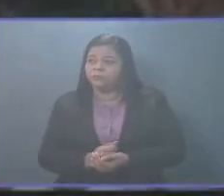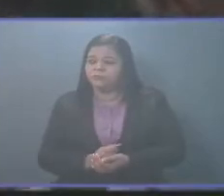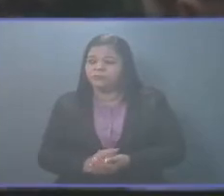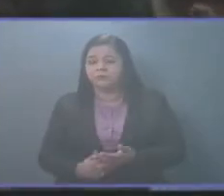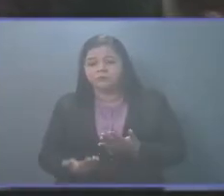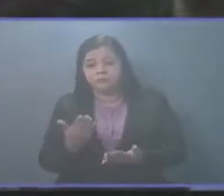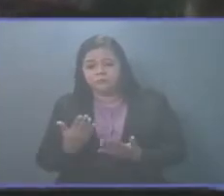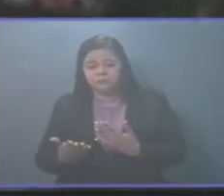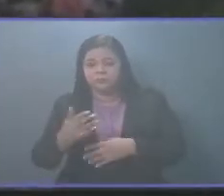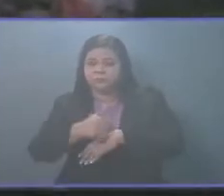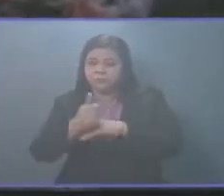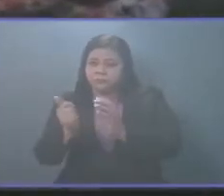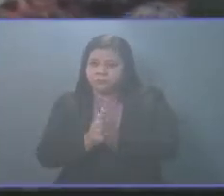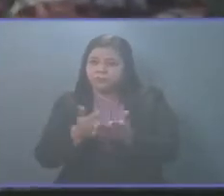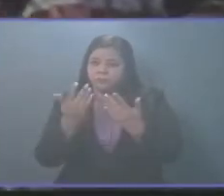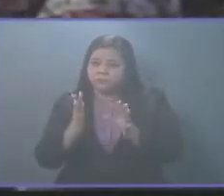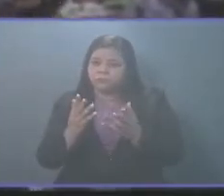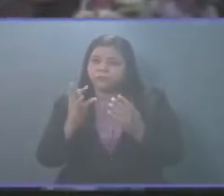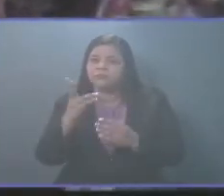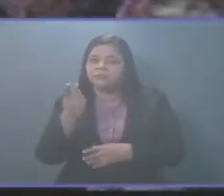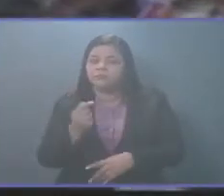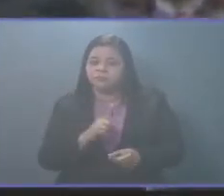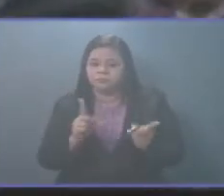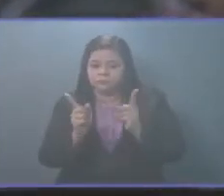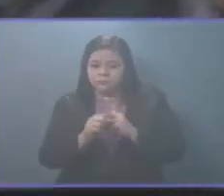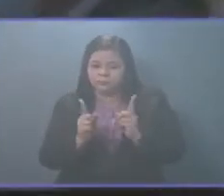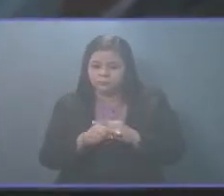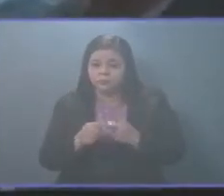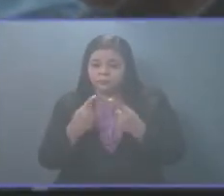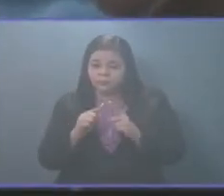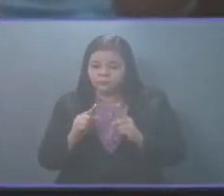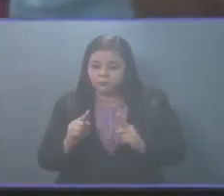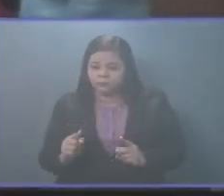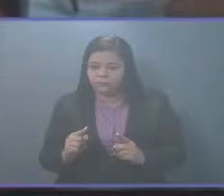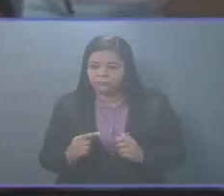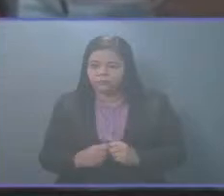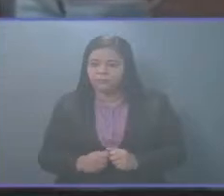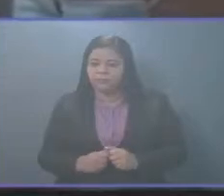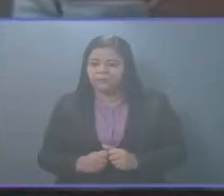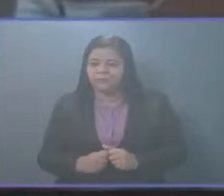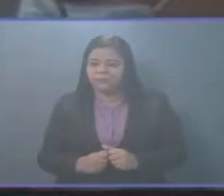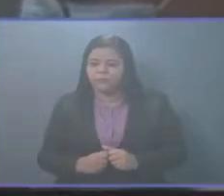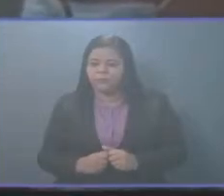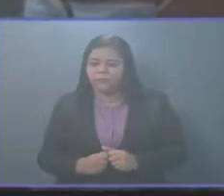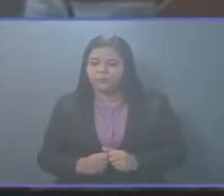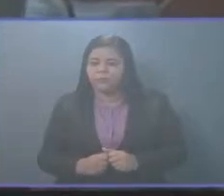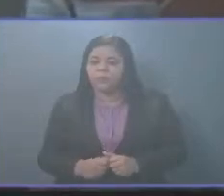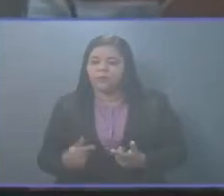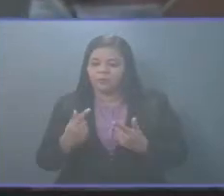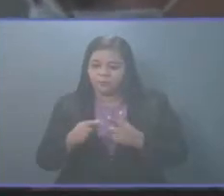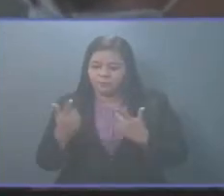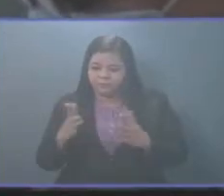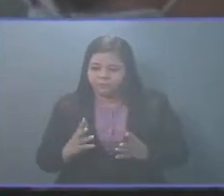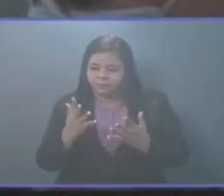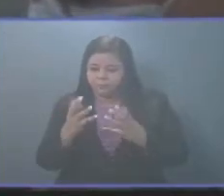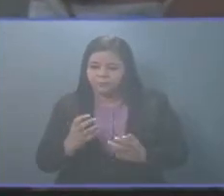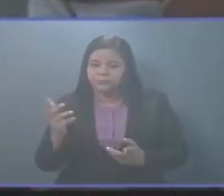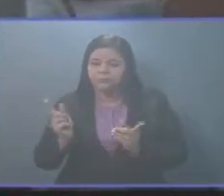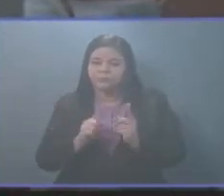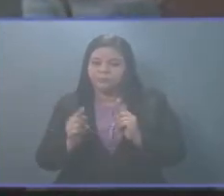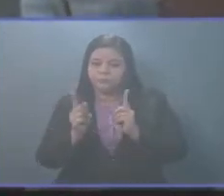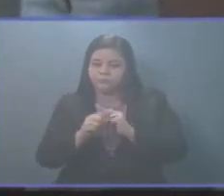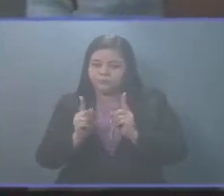Asamblea Legislativa en cuanto que modifican. Por lo que me pareció advertir, modifican el